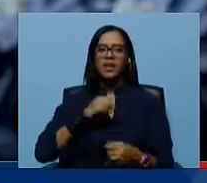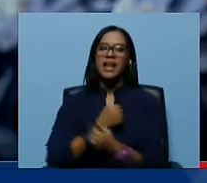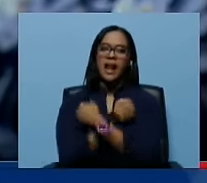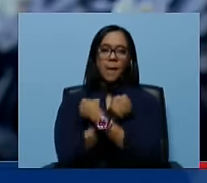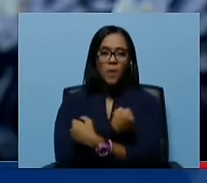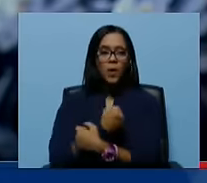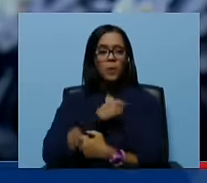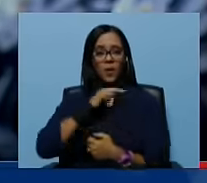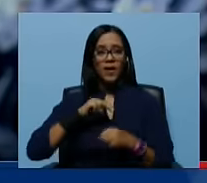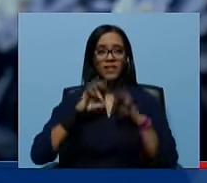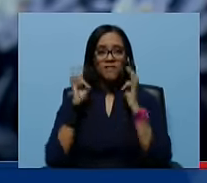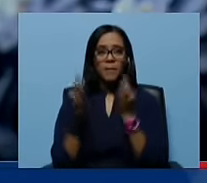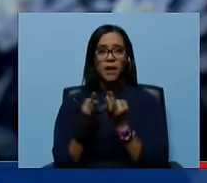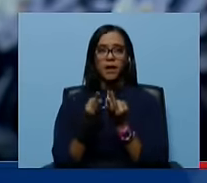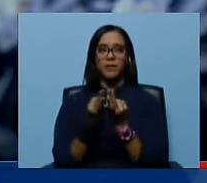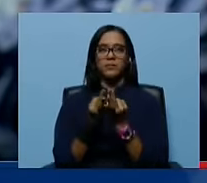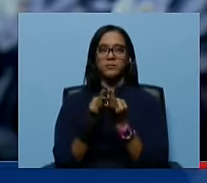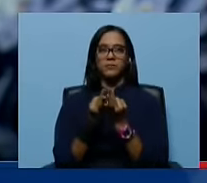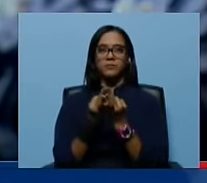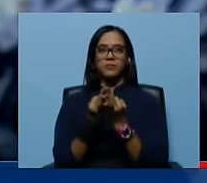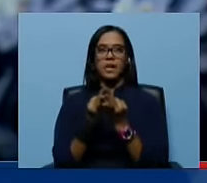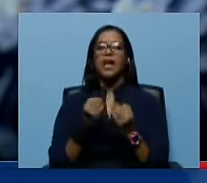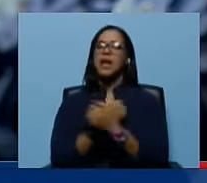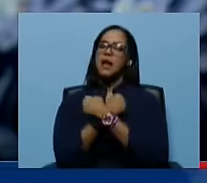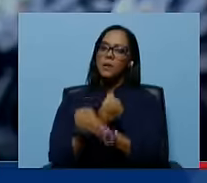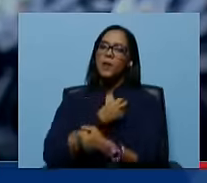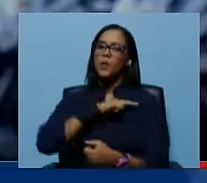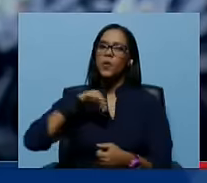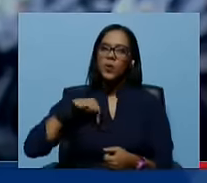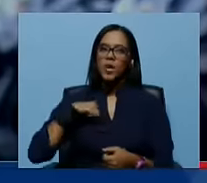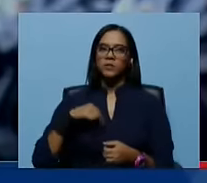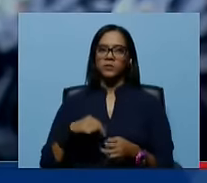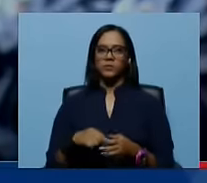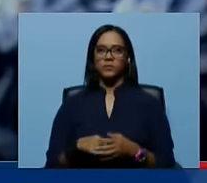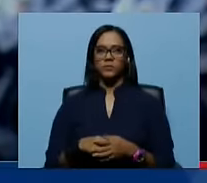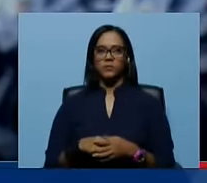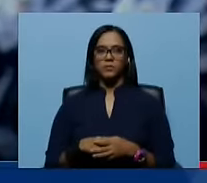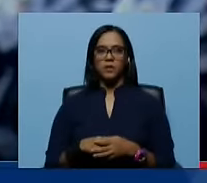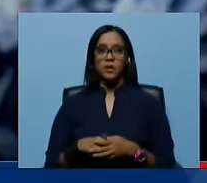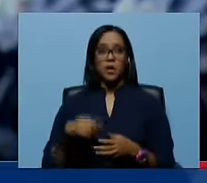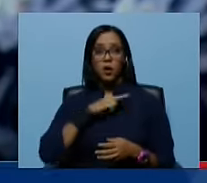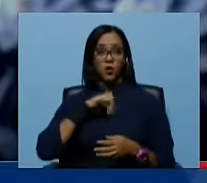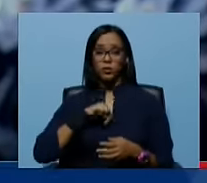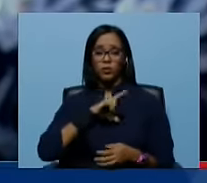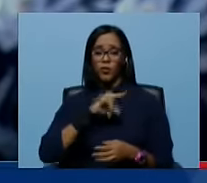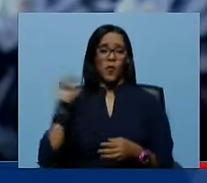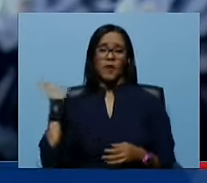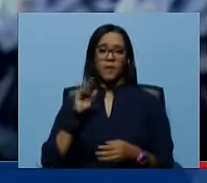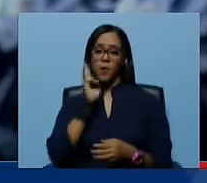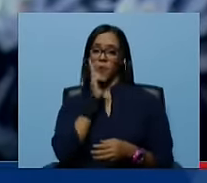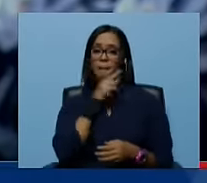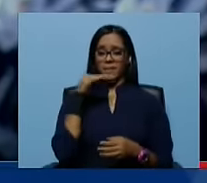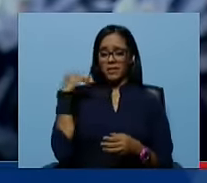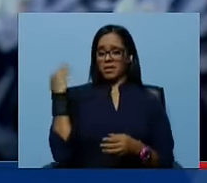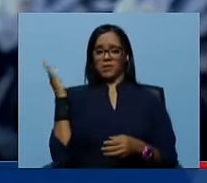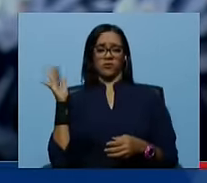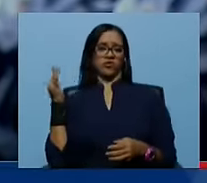amor por nuestra familia. El amor por lo nuestro. Nosotros no venimos de los apellidos,